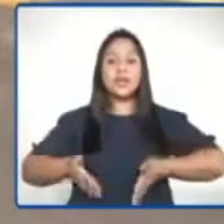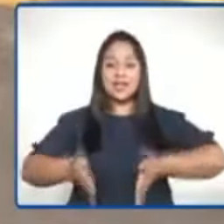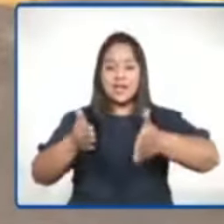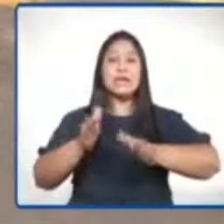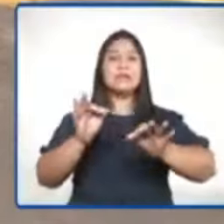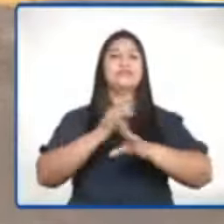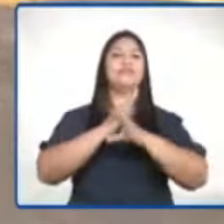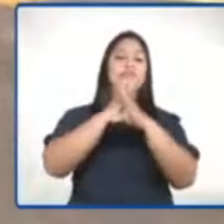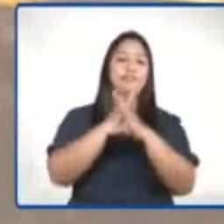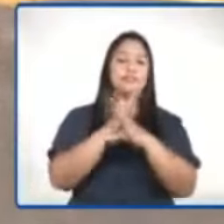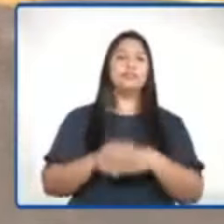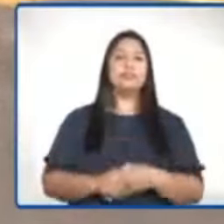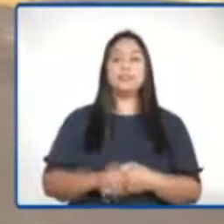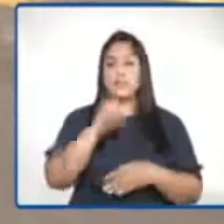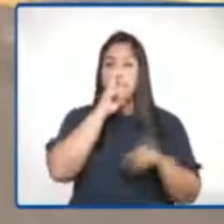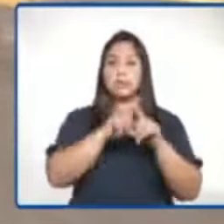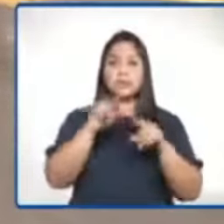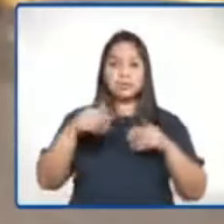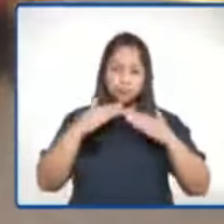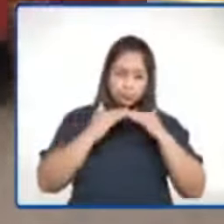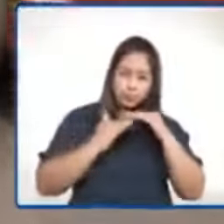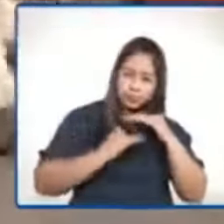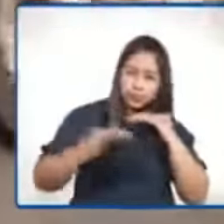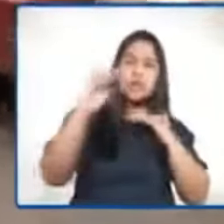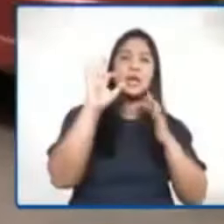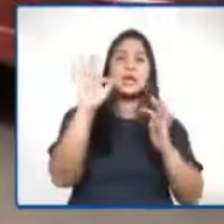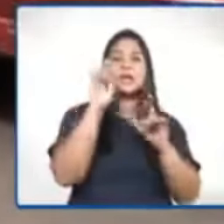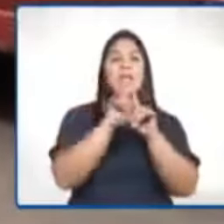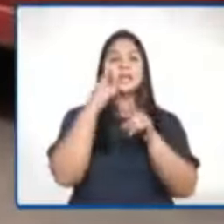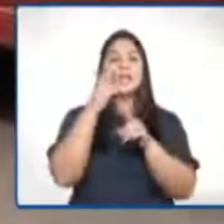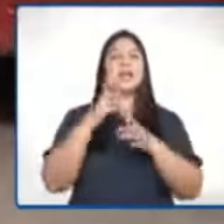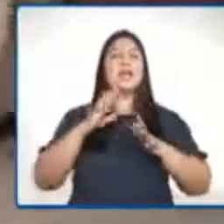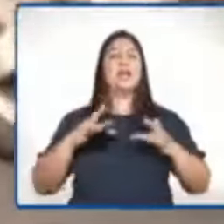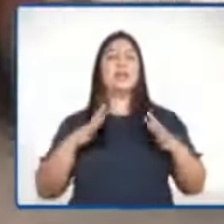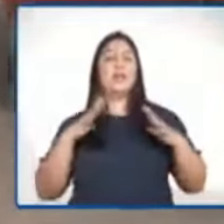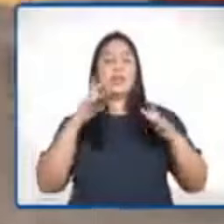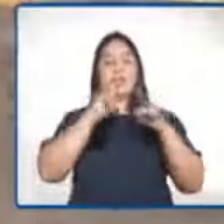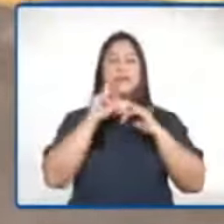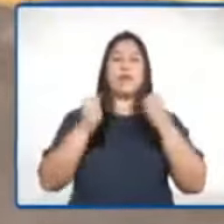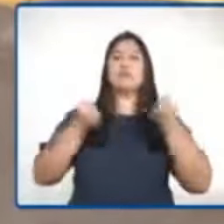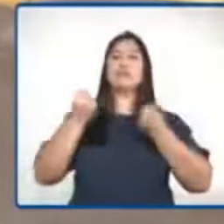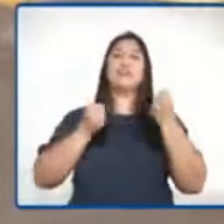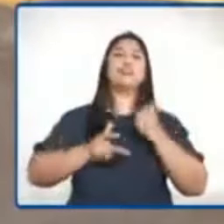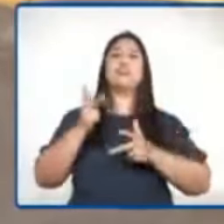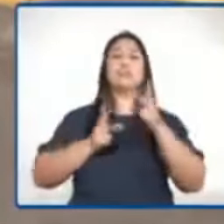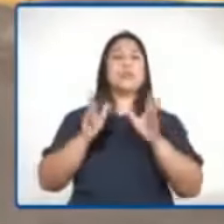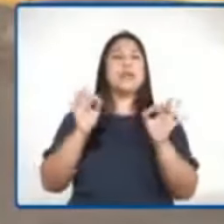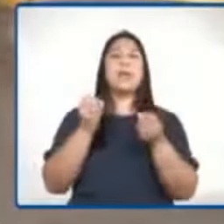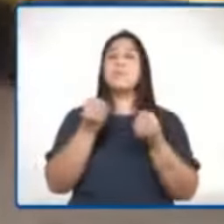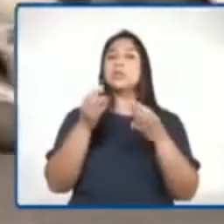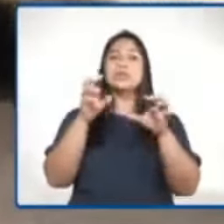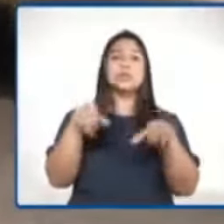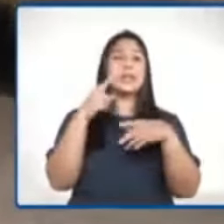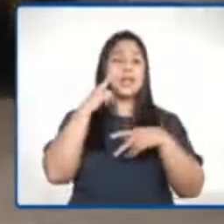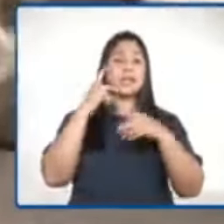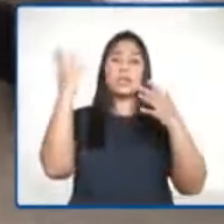segura. Y con este pavimento vamos a tener una carretera más confortable, más segura para todos los miles de usuarios que a diario